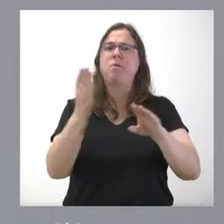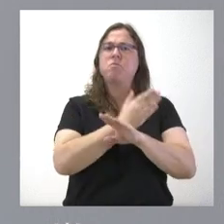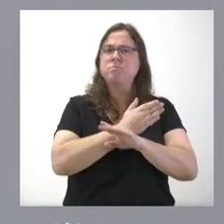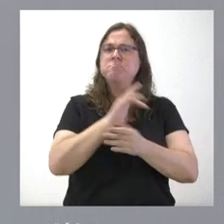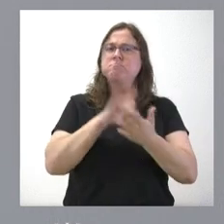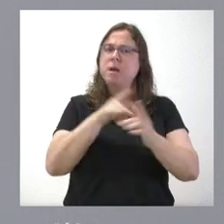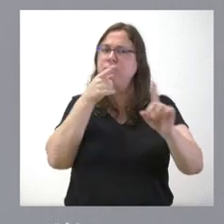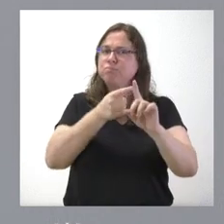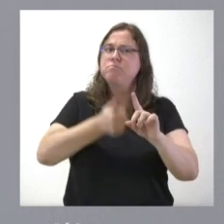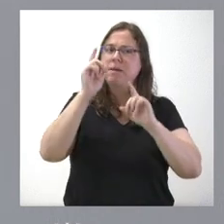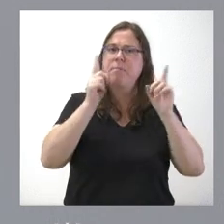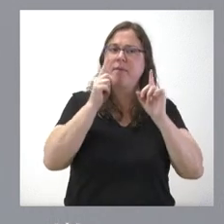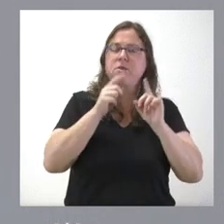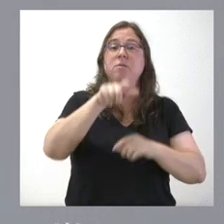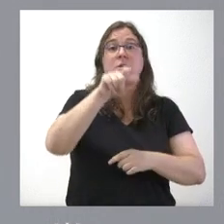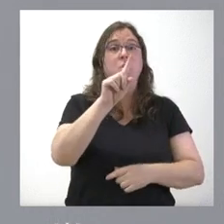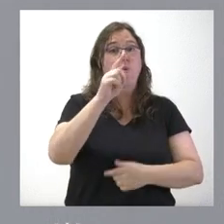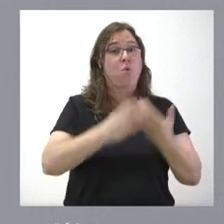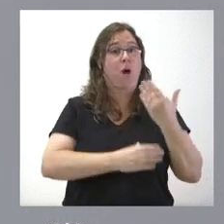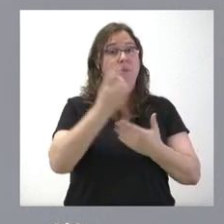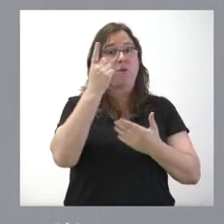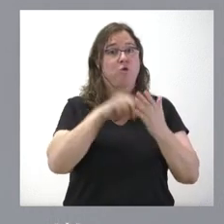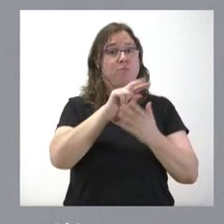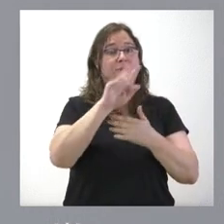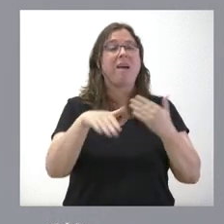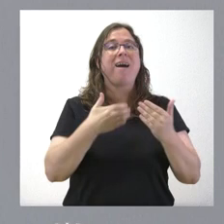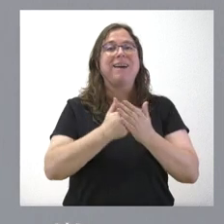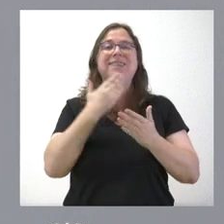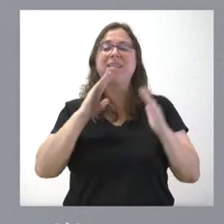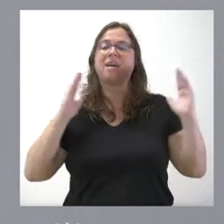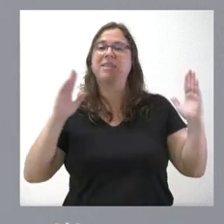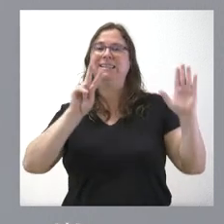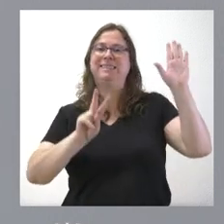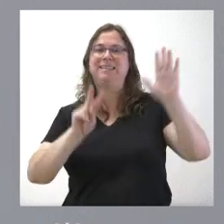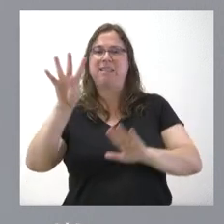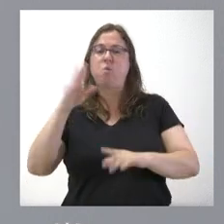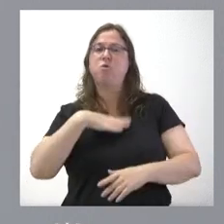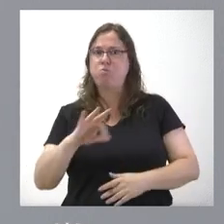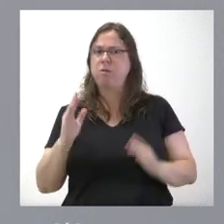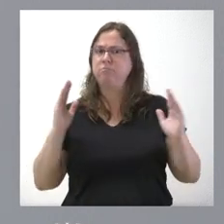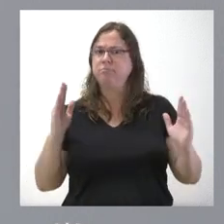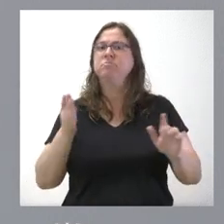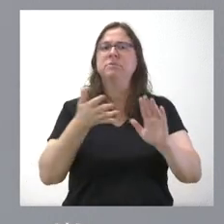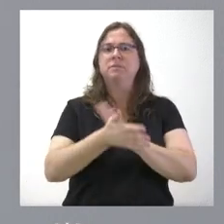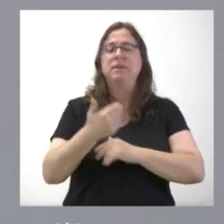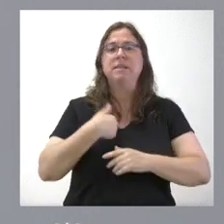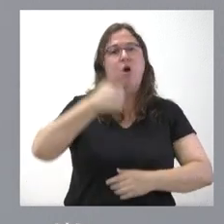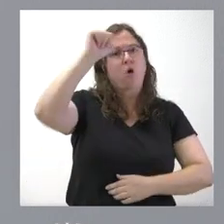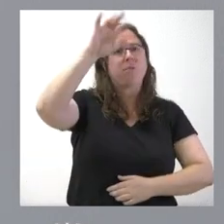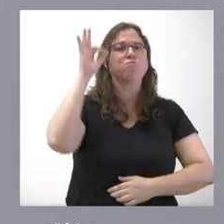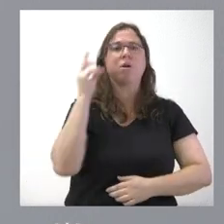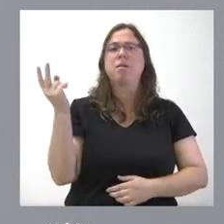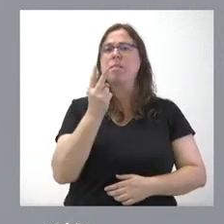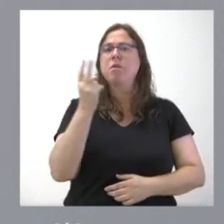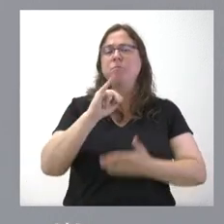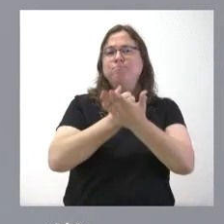Diana y desde el 1 de abril de este año 2024 Llega hasta los 74 años se dirige por tanto tanto en hombres como en mujeres este